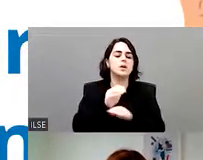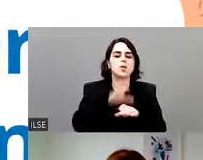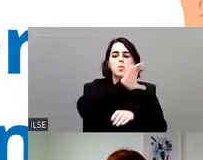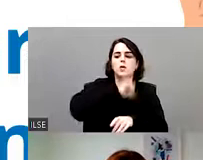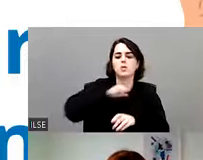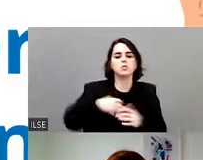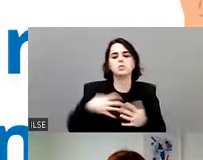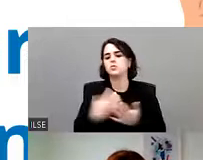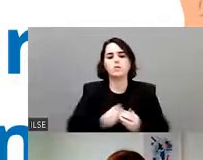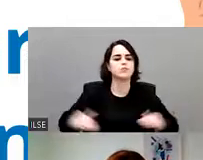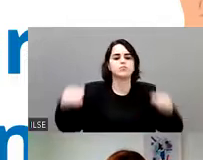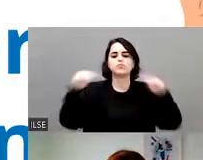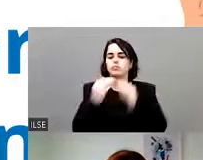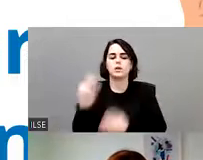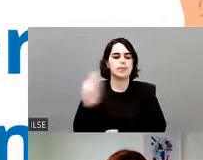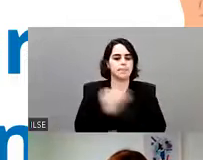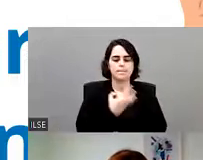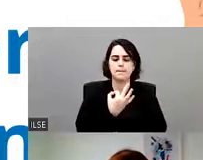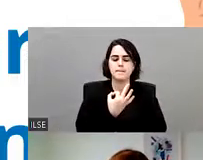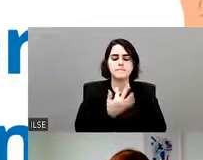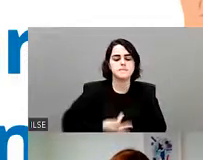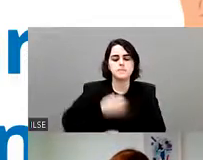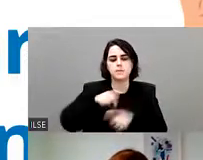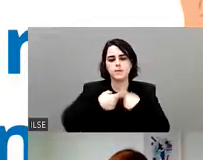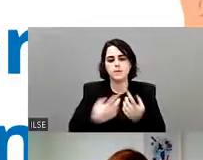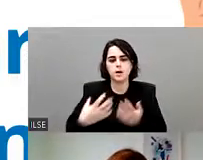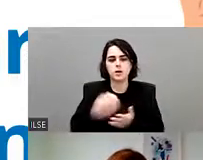comunidades autónomas y que todas las familias